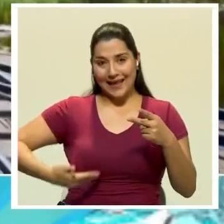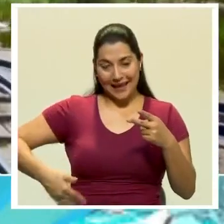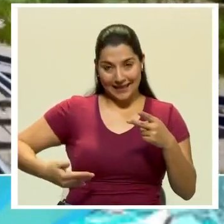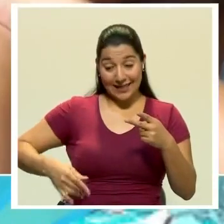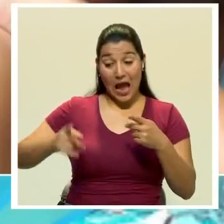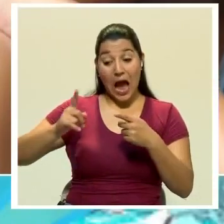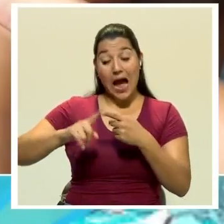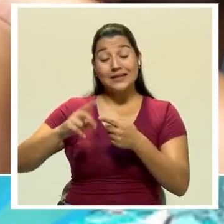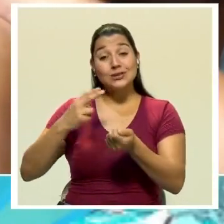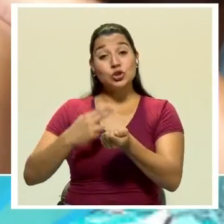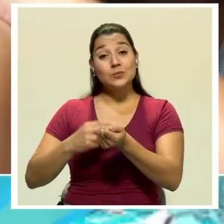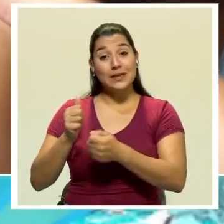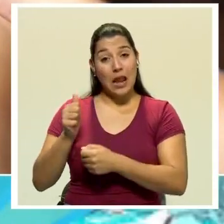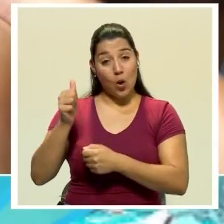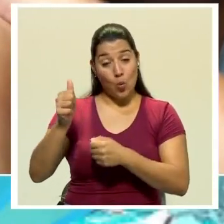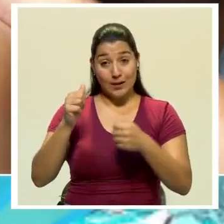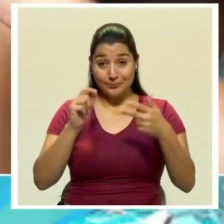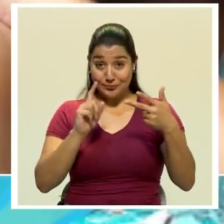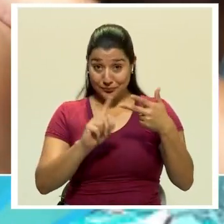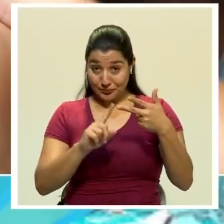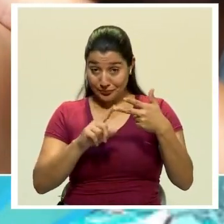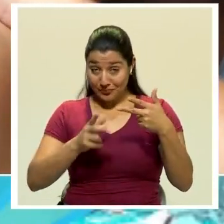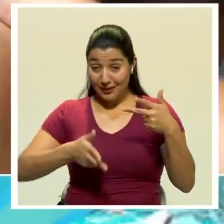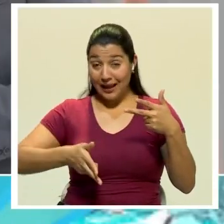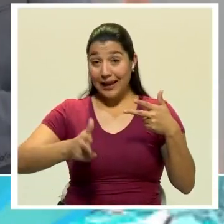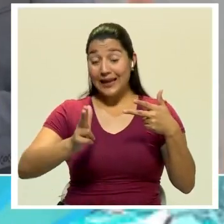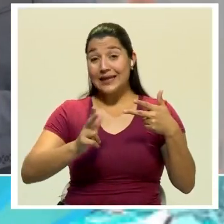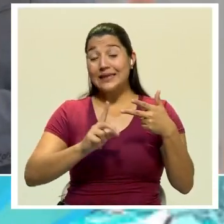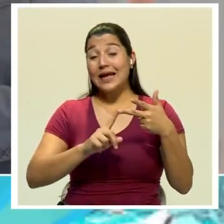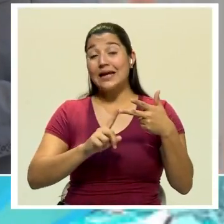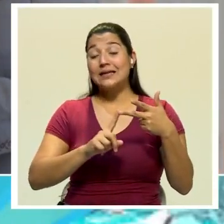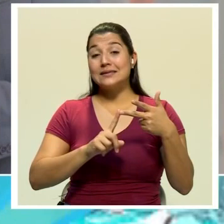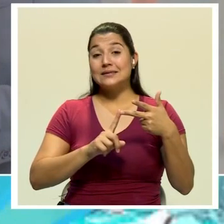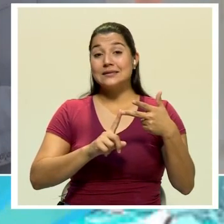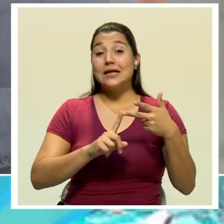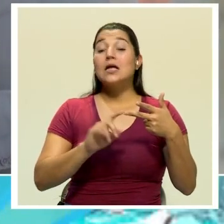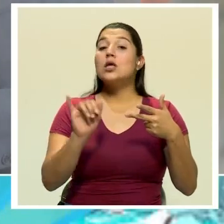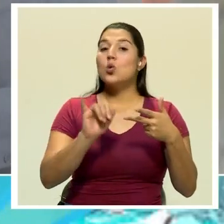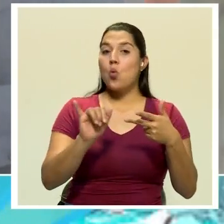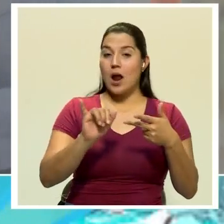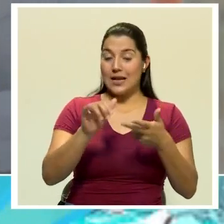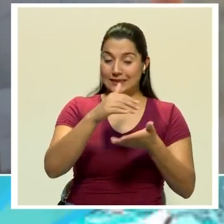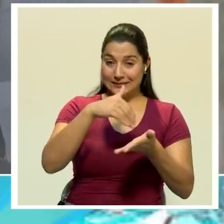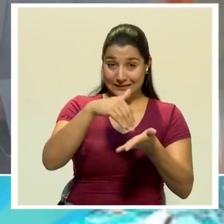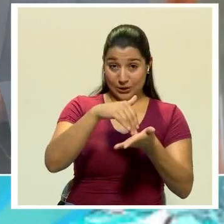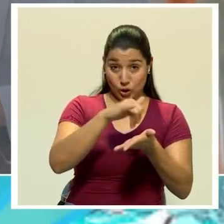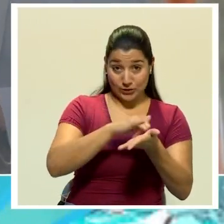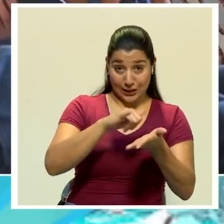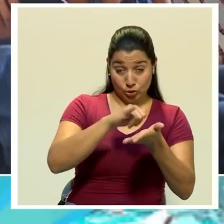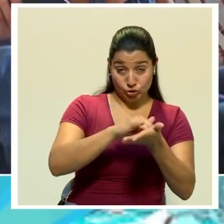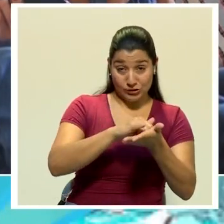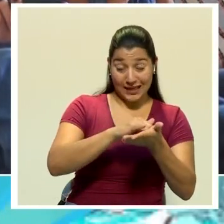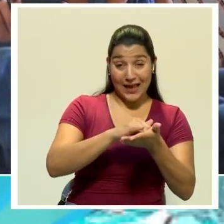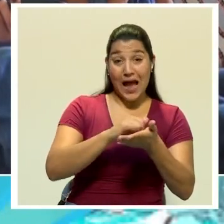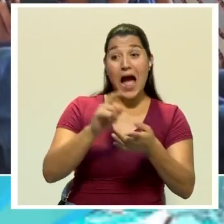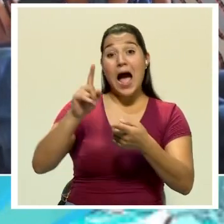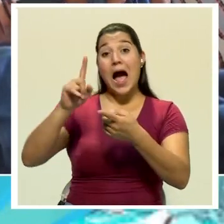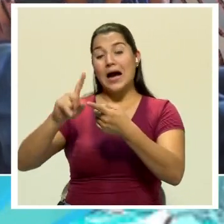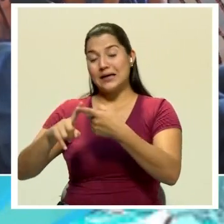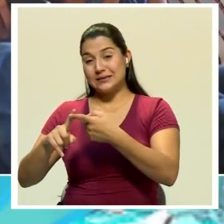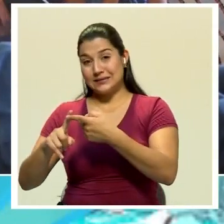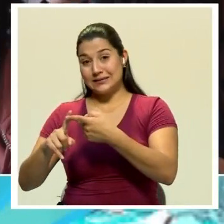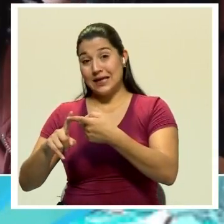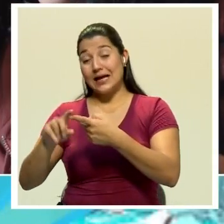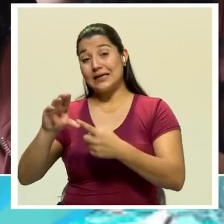el Hospital de Alajuela. La tercera línea saldría también de la estación del Atlántico, pero llegaría